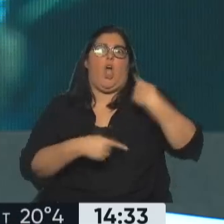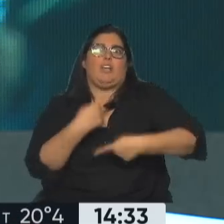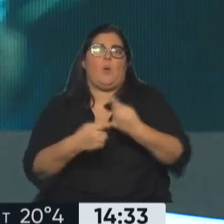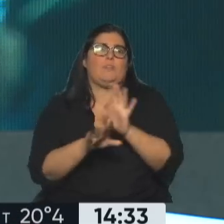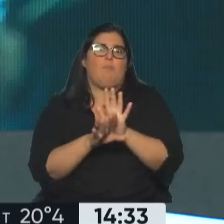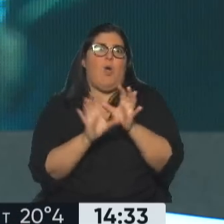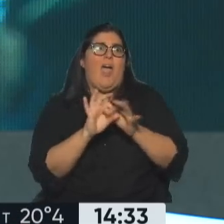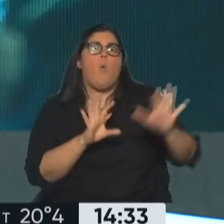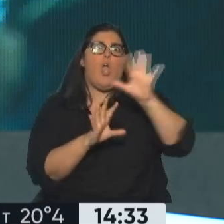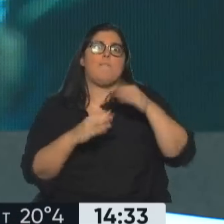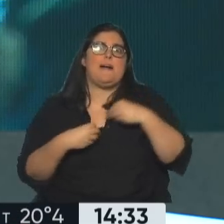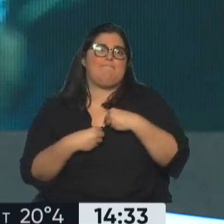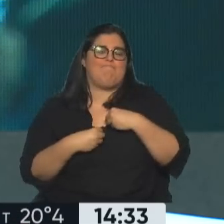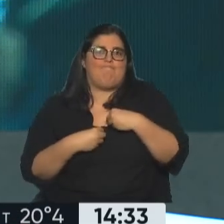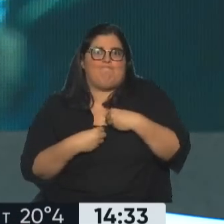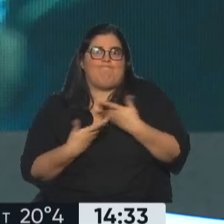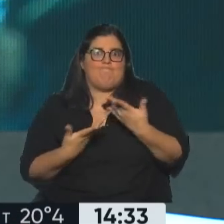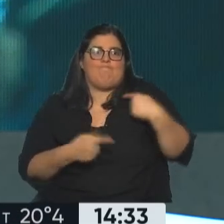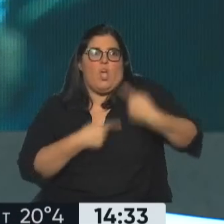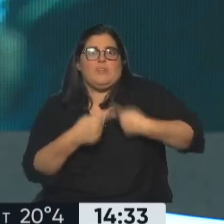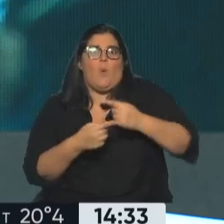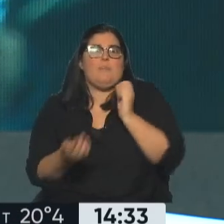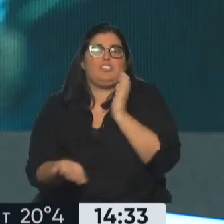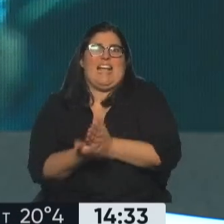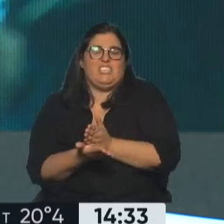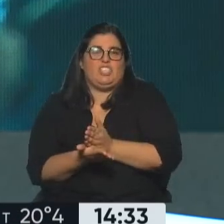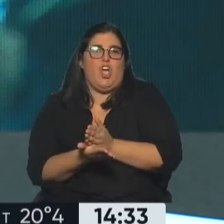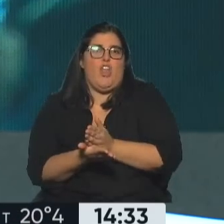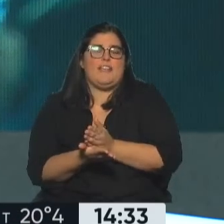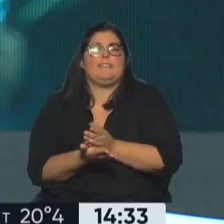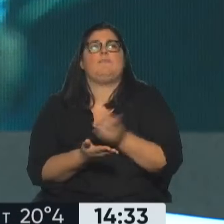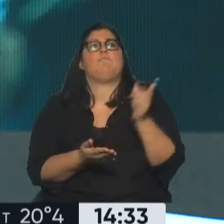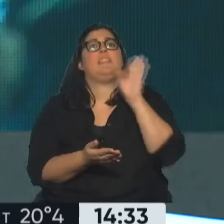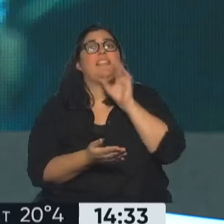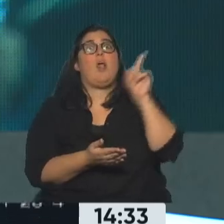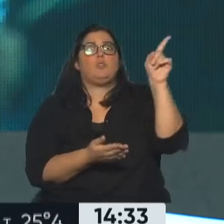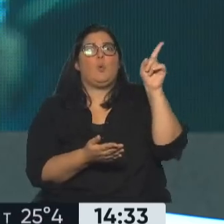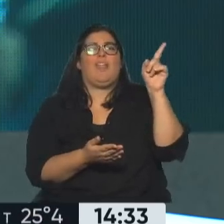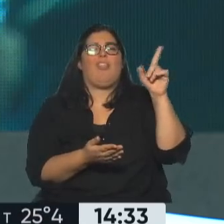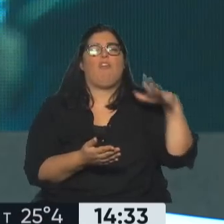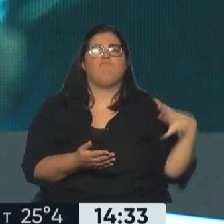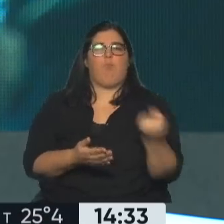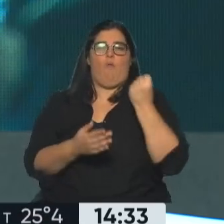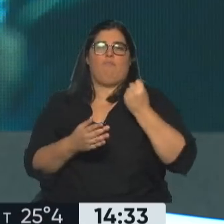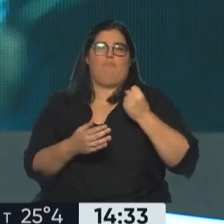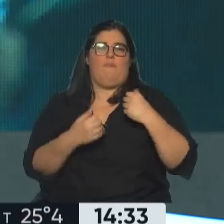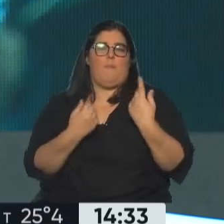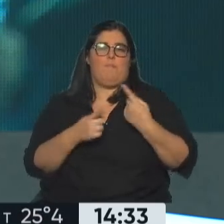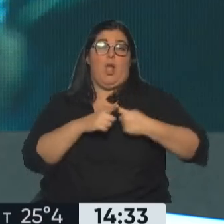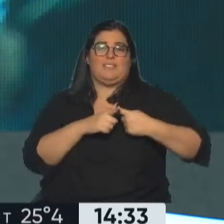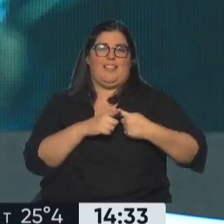Europa sienta cada vez más los efectos de las sanciones, mientras Estados Unidos se ve favorecida justamente porque quien